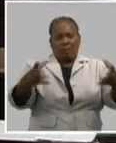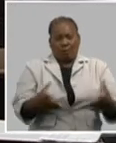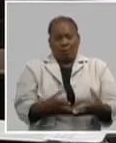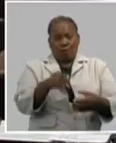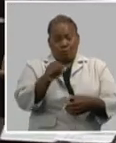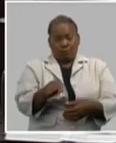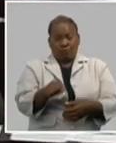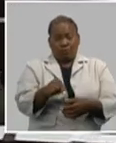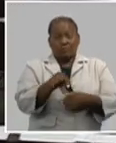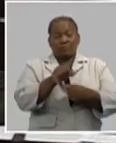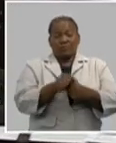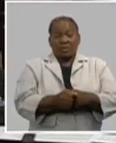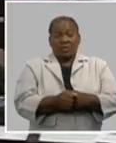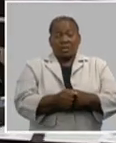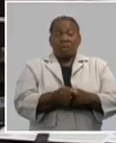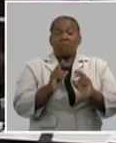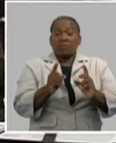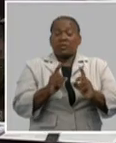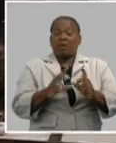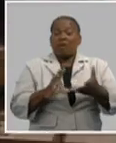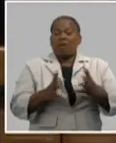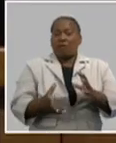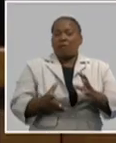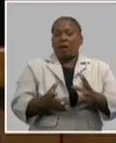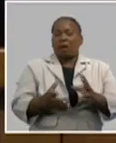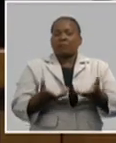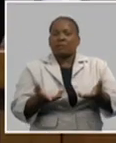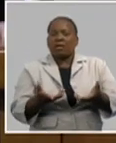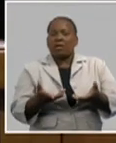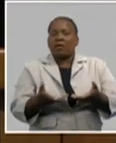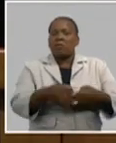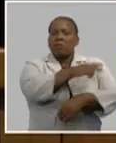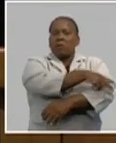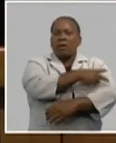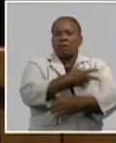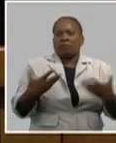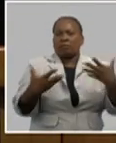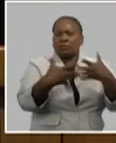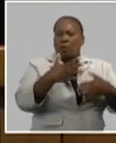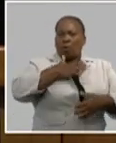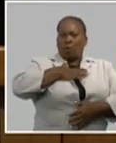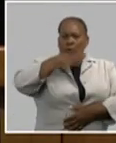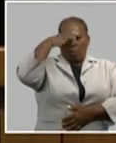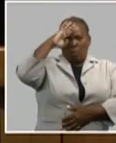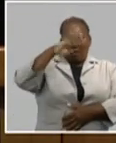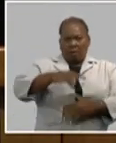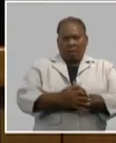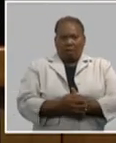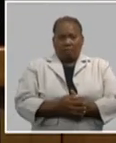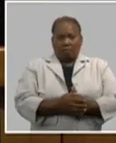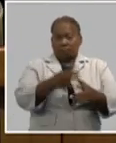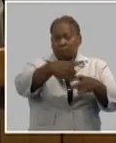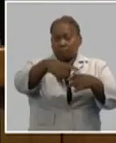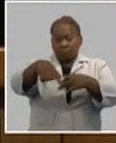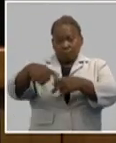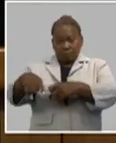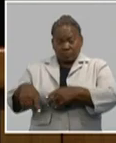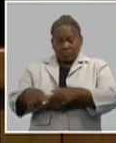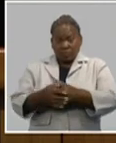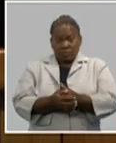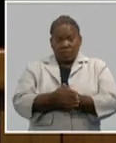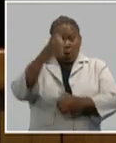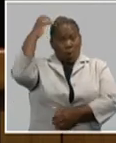posición política de un país o de su relación con nosotros. En muchos casos,